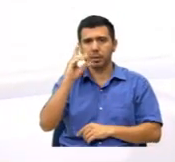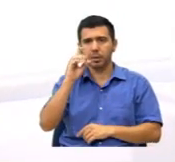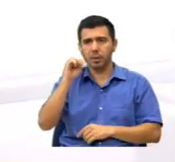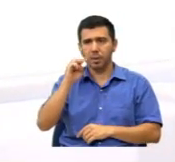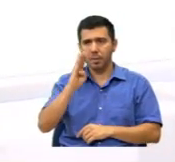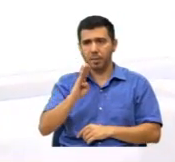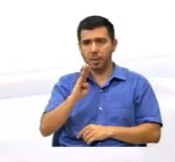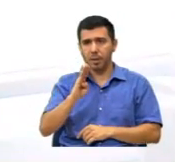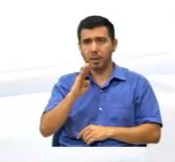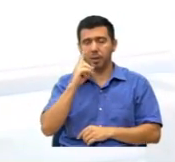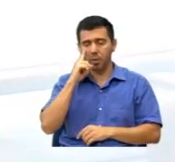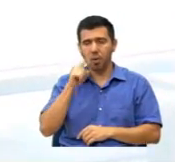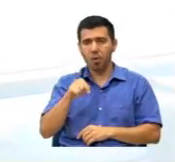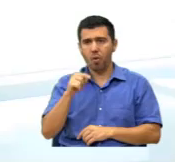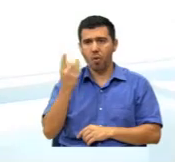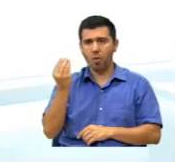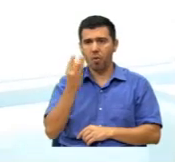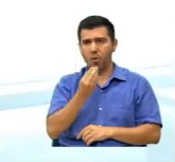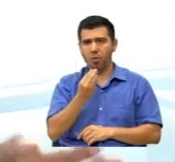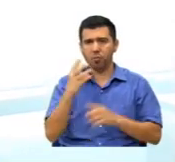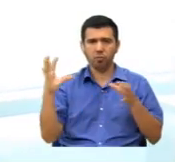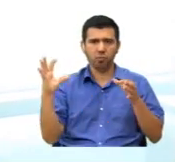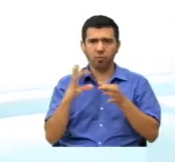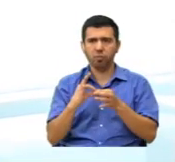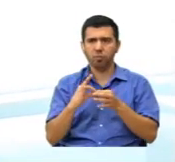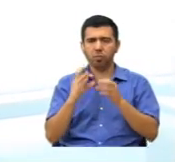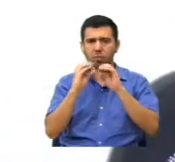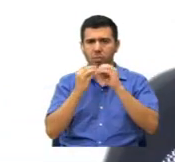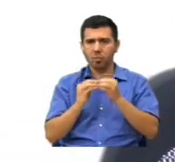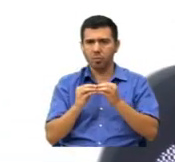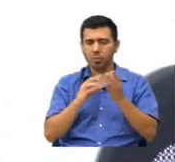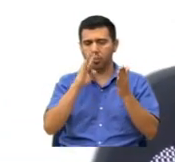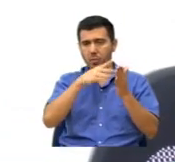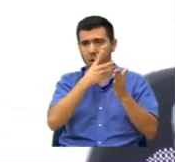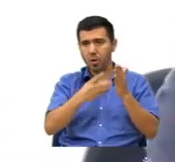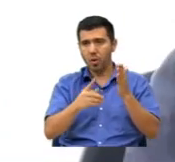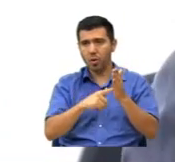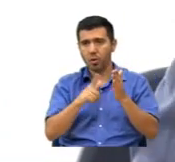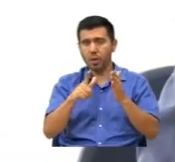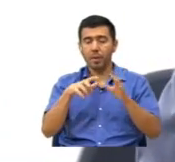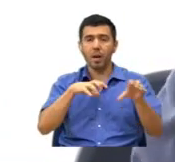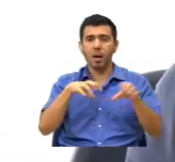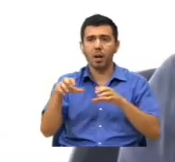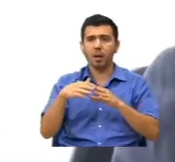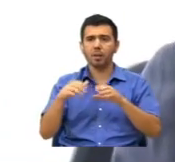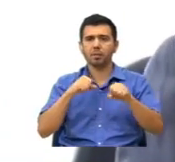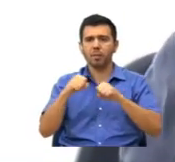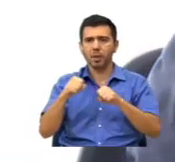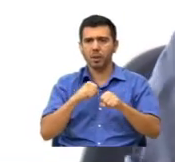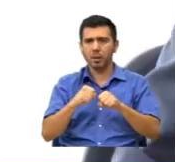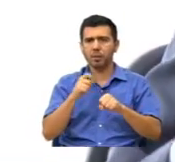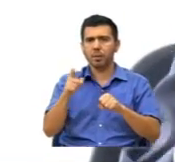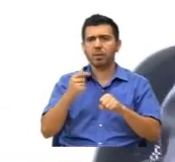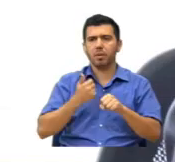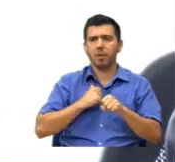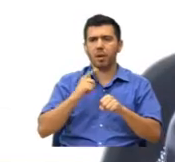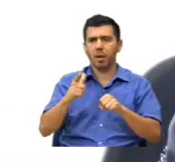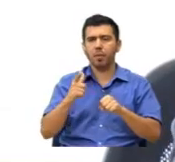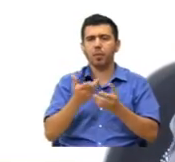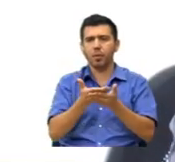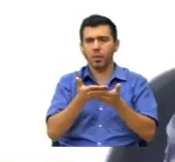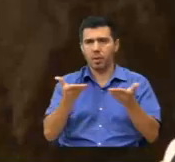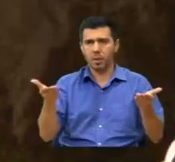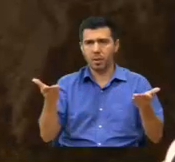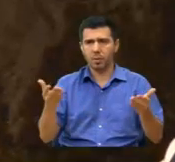trabajar articuladamente en la creación de un cronograma de actividades donde se puedan aprovechar los recursos existentes de las dos